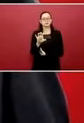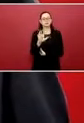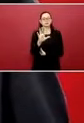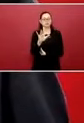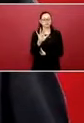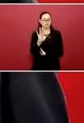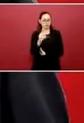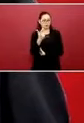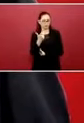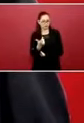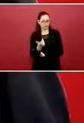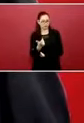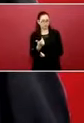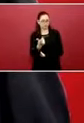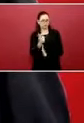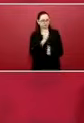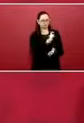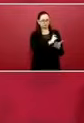2.550 pesos